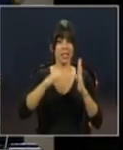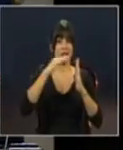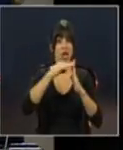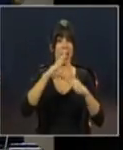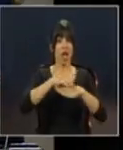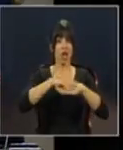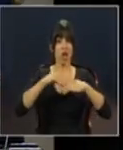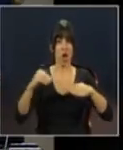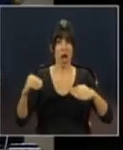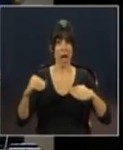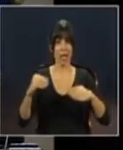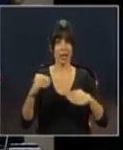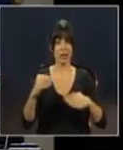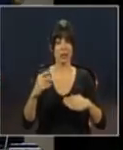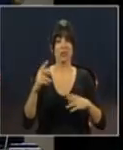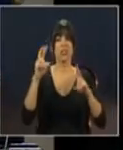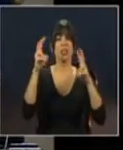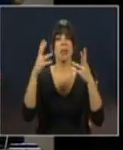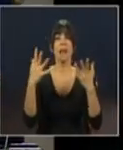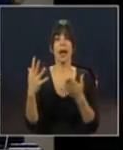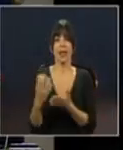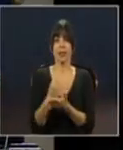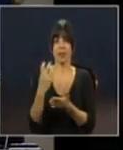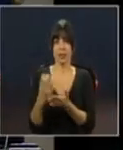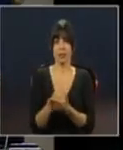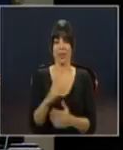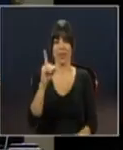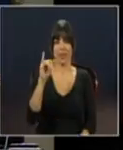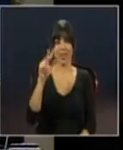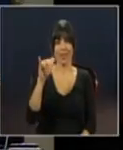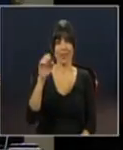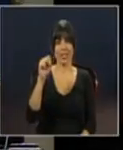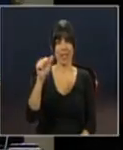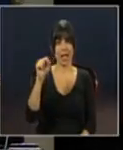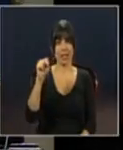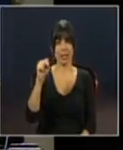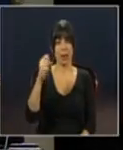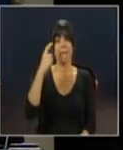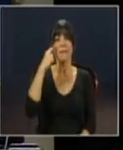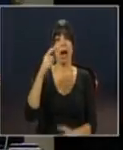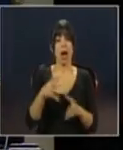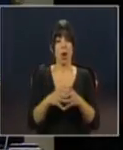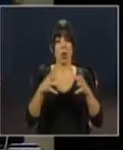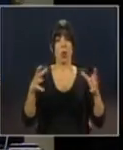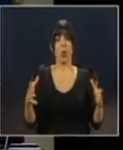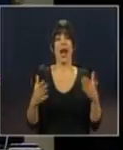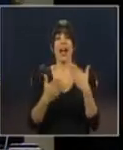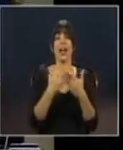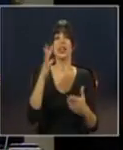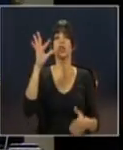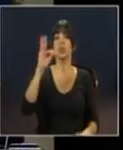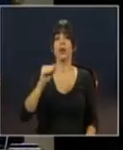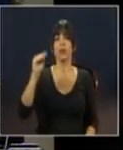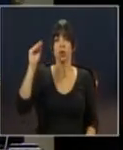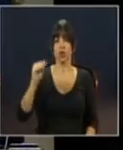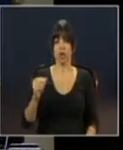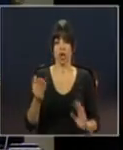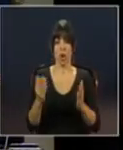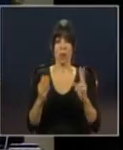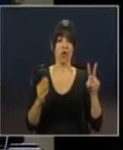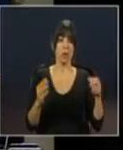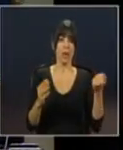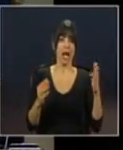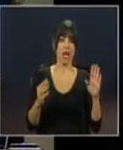de dólares por concepto de divisas, para un crecimiento de casi el 9% con respecto al